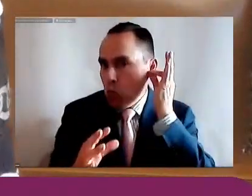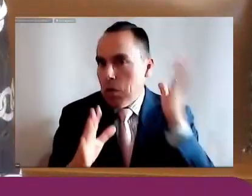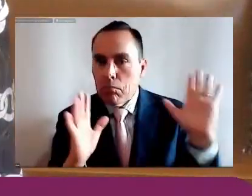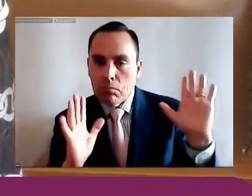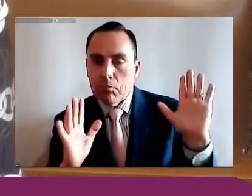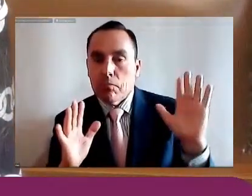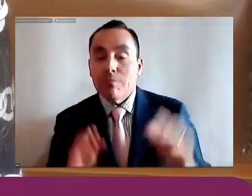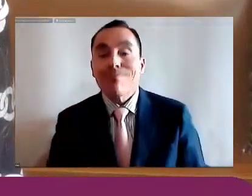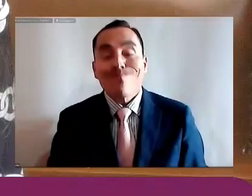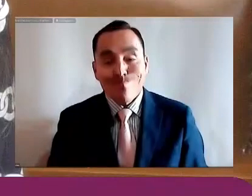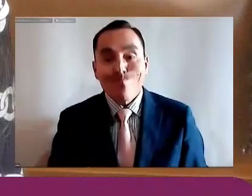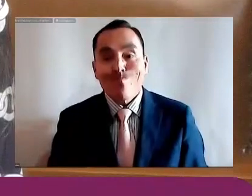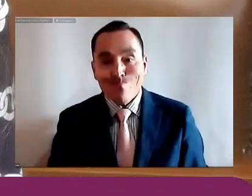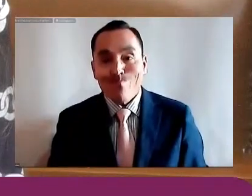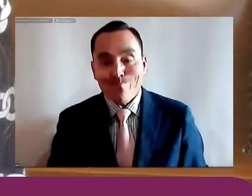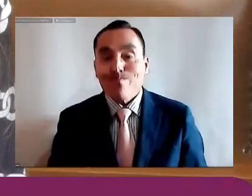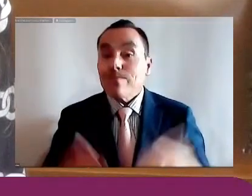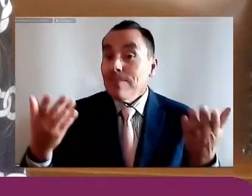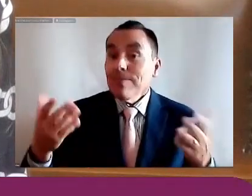No tenemos